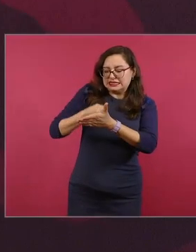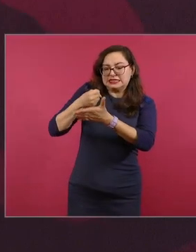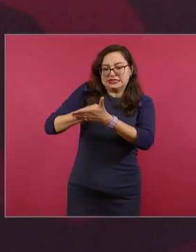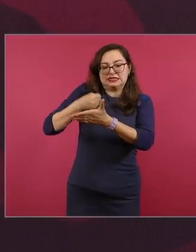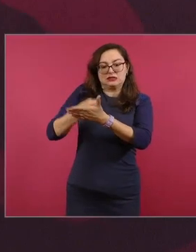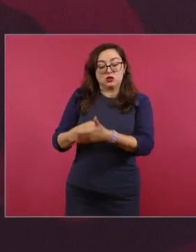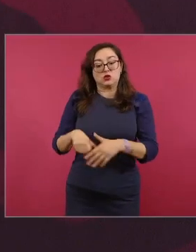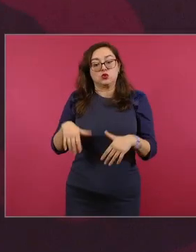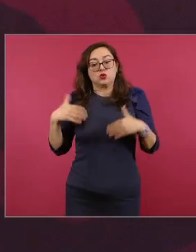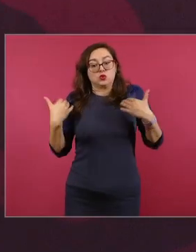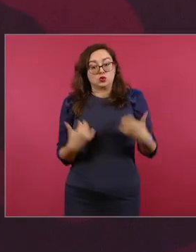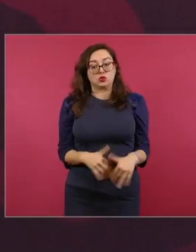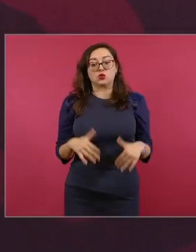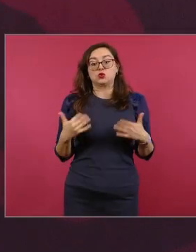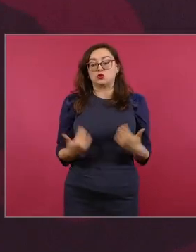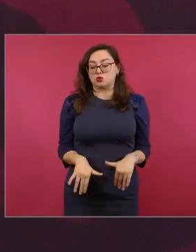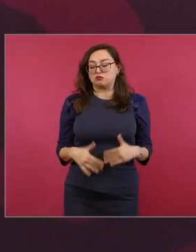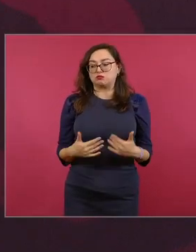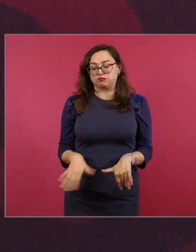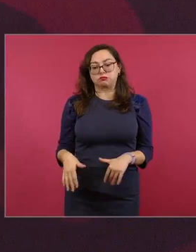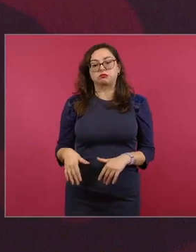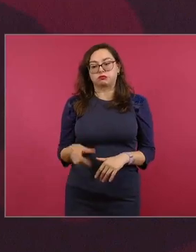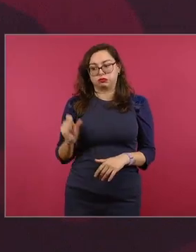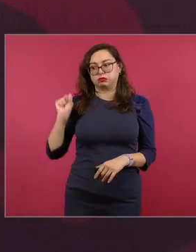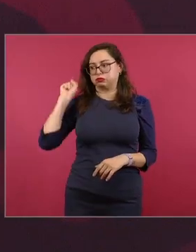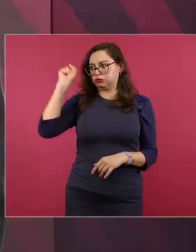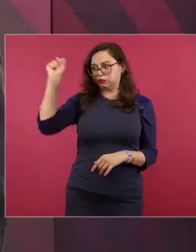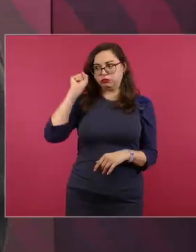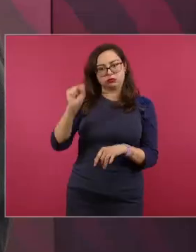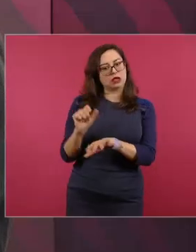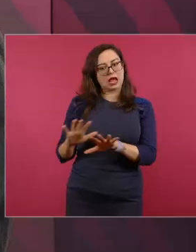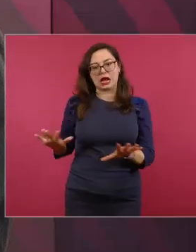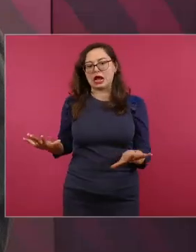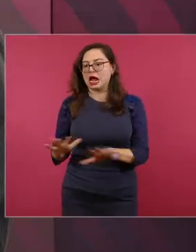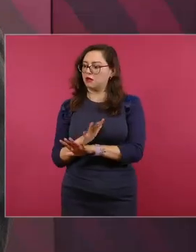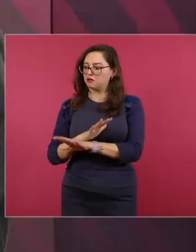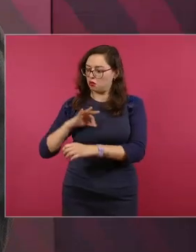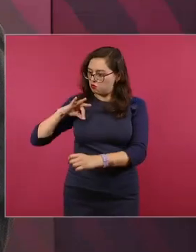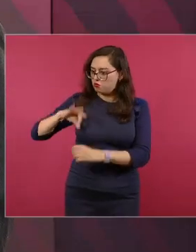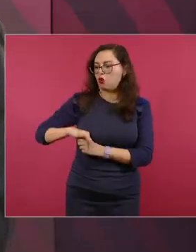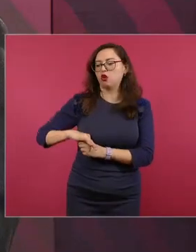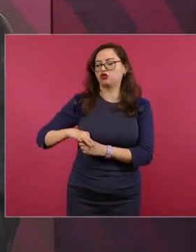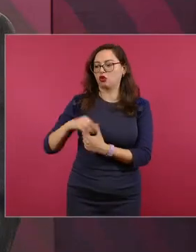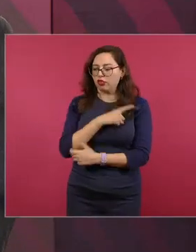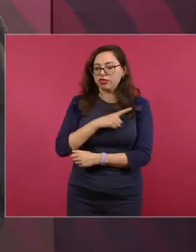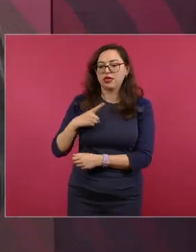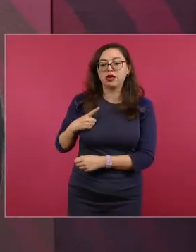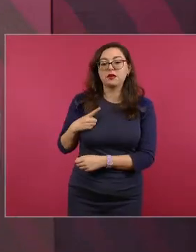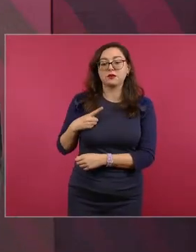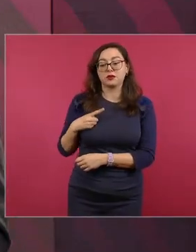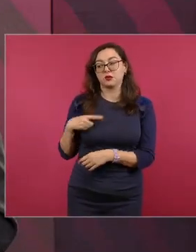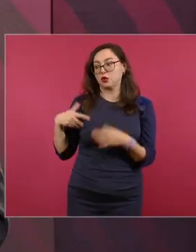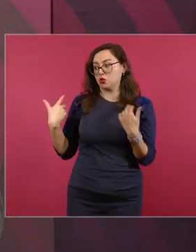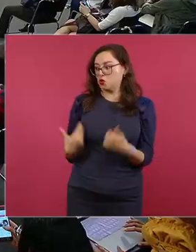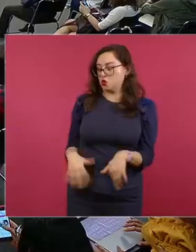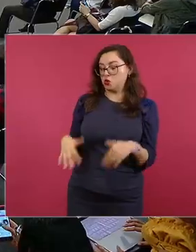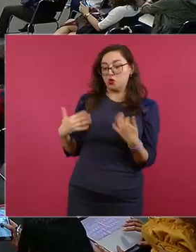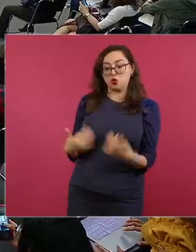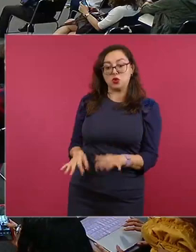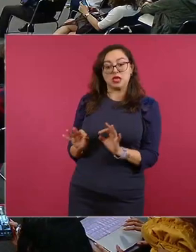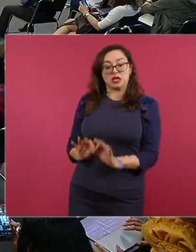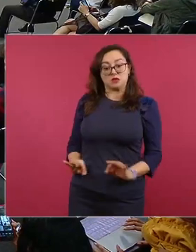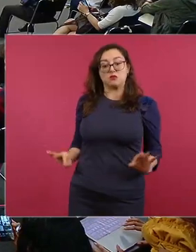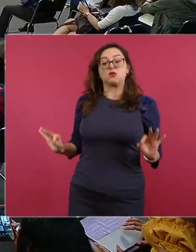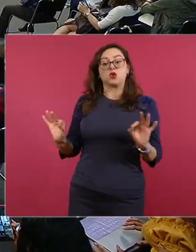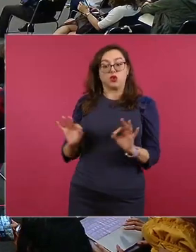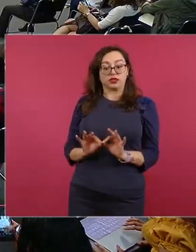fue un movimiento democrático sindical importantísimo. Y luego era un ejemplo